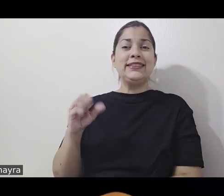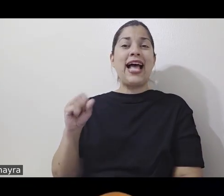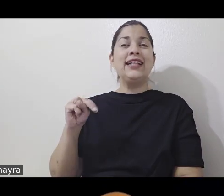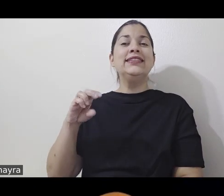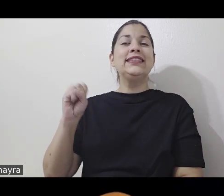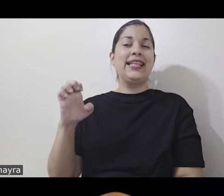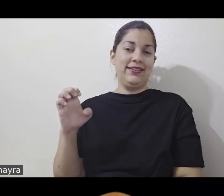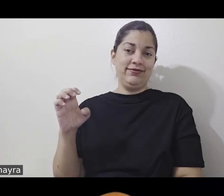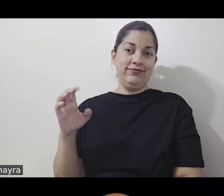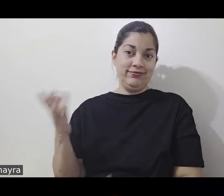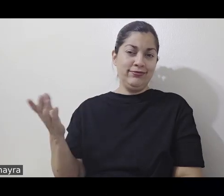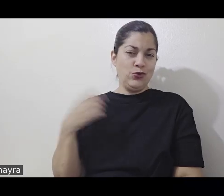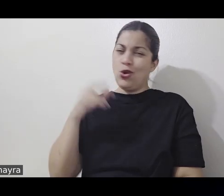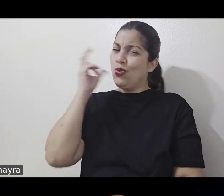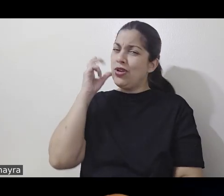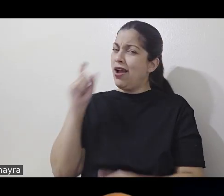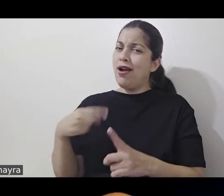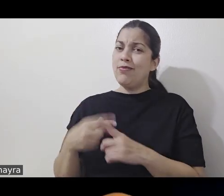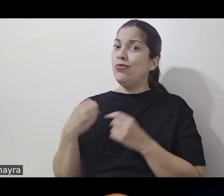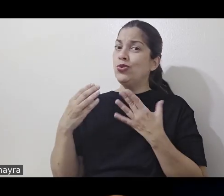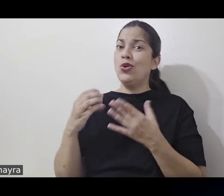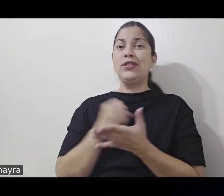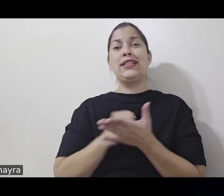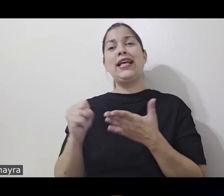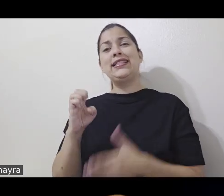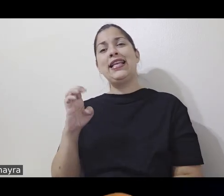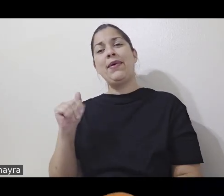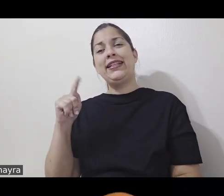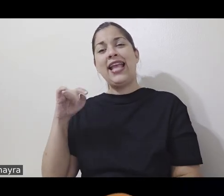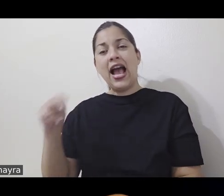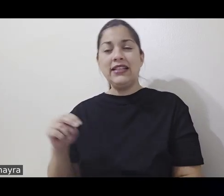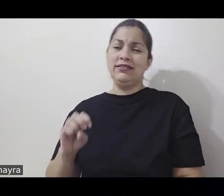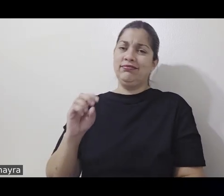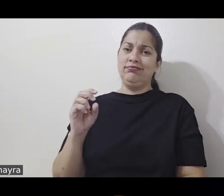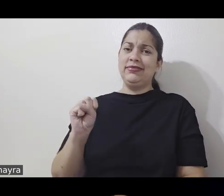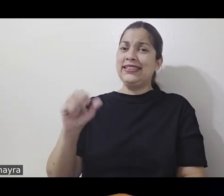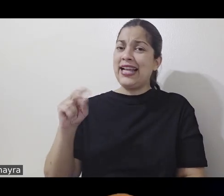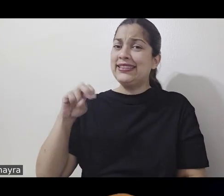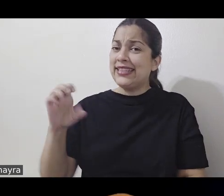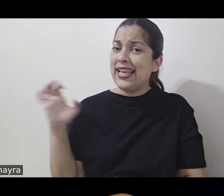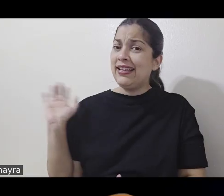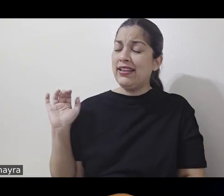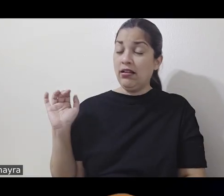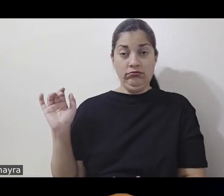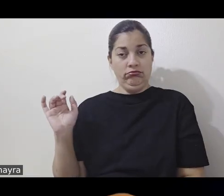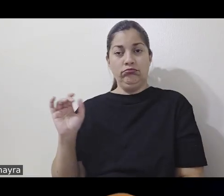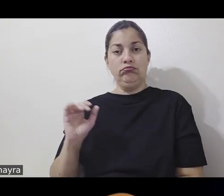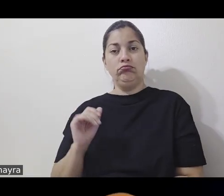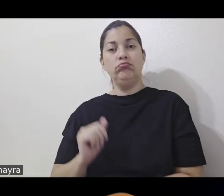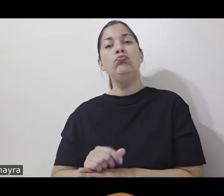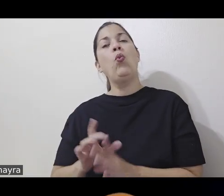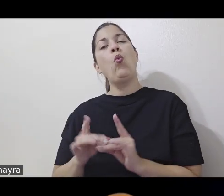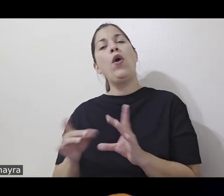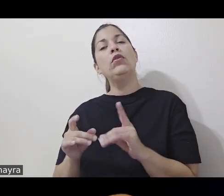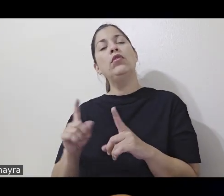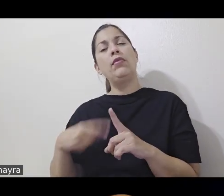San Sebastián. Sí. Yo escuchaba mucho San Sebastián, que si la fiesta de Sanse, y yo dije, pues vamos a hacer un cuento que tenga que ver con la talla de santos, de